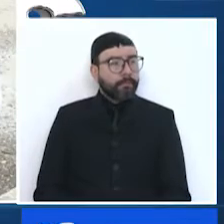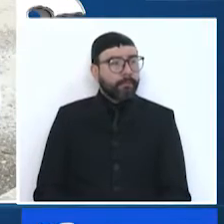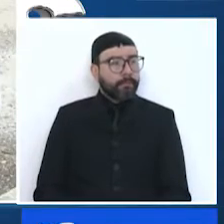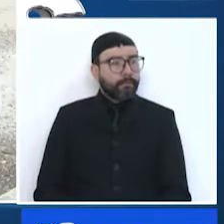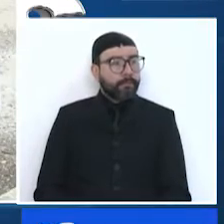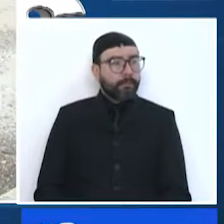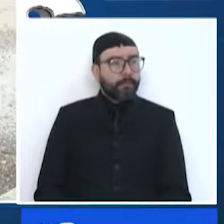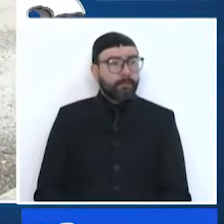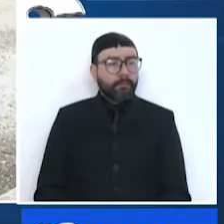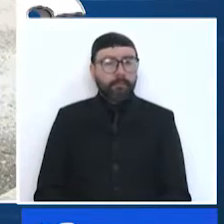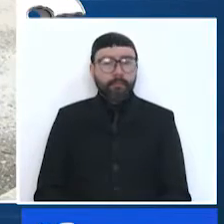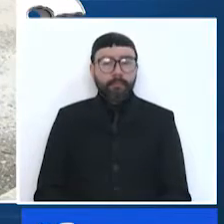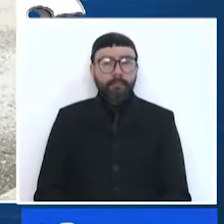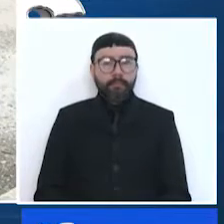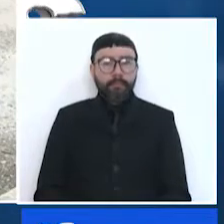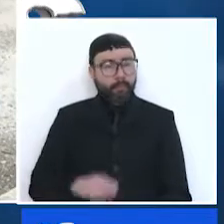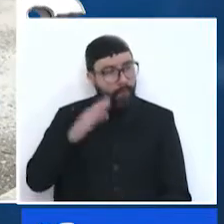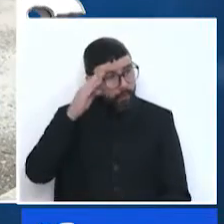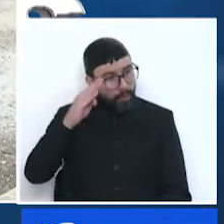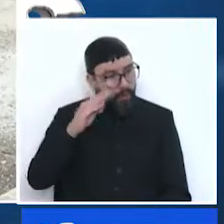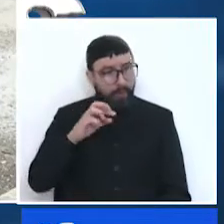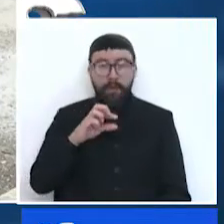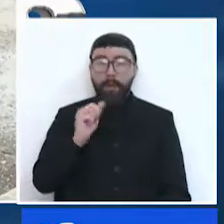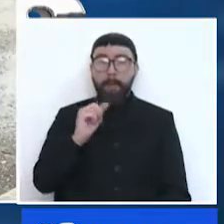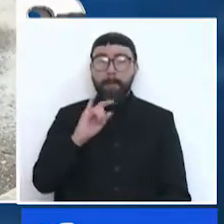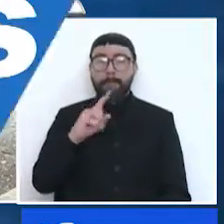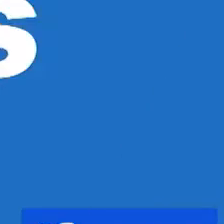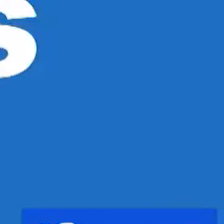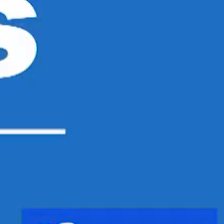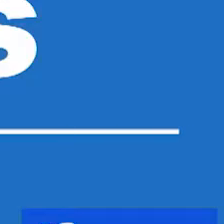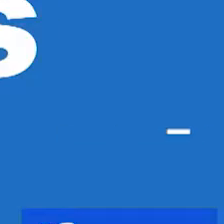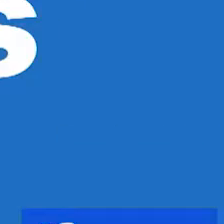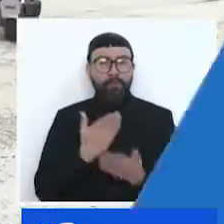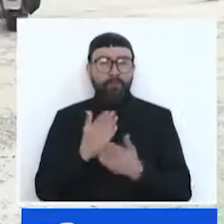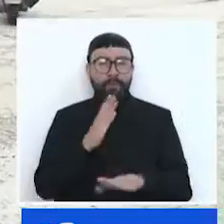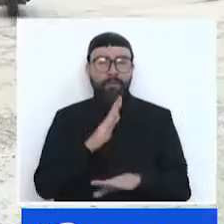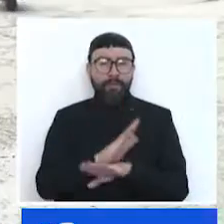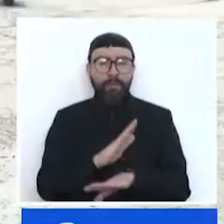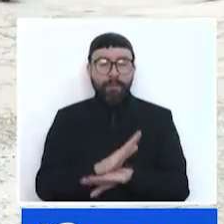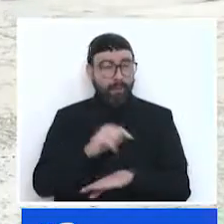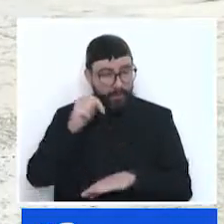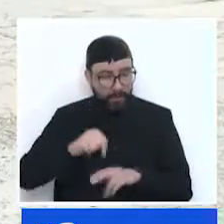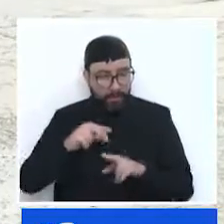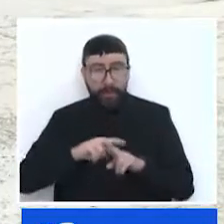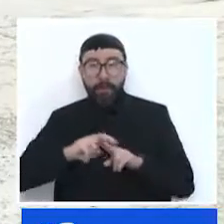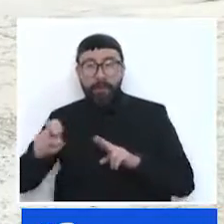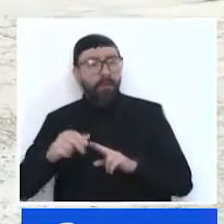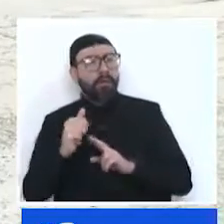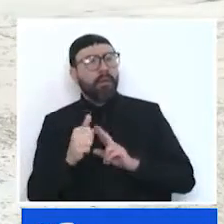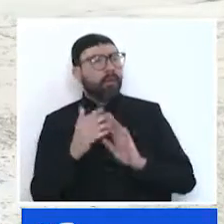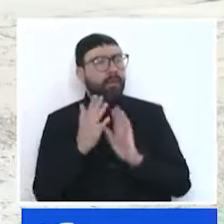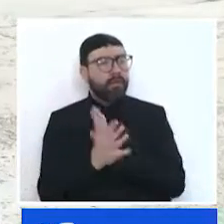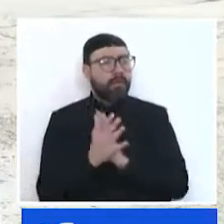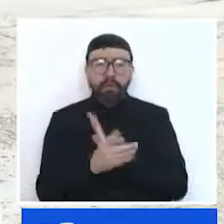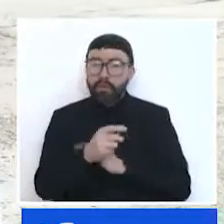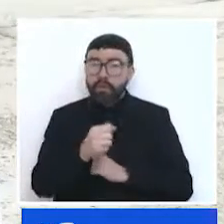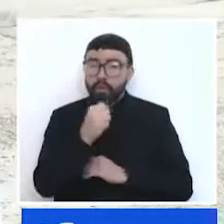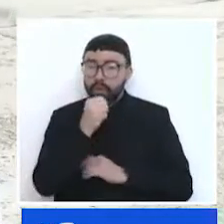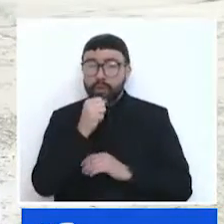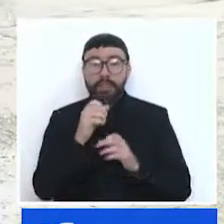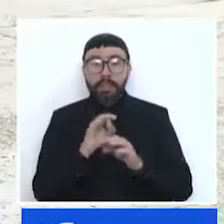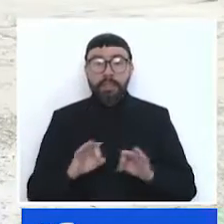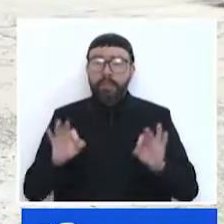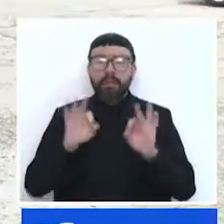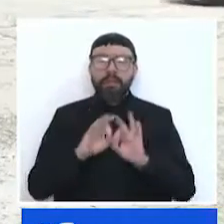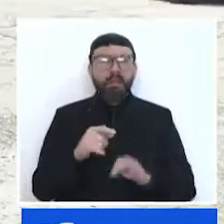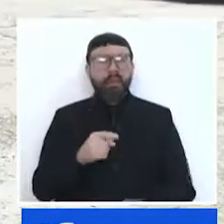Hola, Paula, muy buenas tardes. Estamos entonces desde la ciudad de Manizales indicándoles una noticia muy importante y tiene que